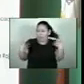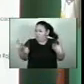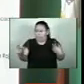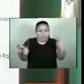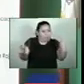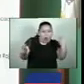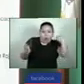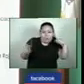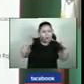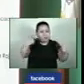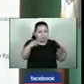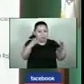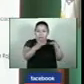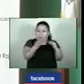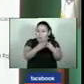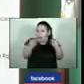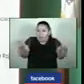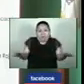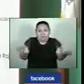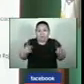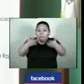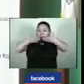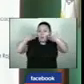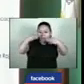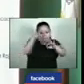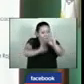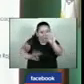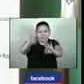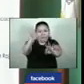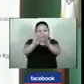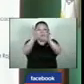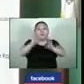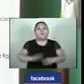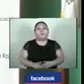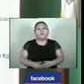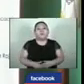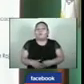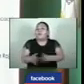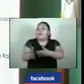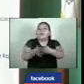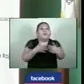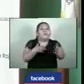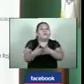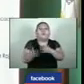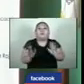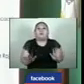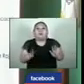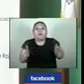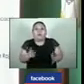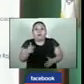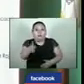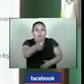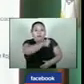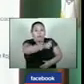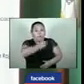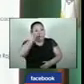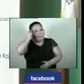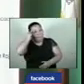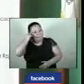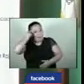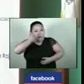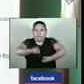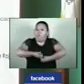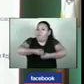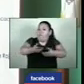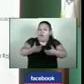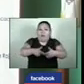perfecto. Y si son parejas del sexo contrario, pues perfecto. Entonces, independientemente de eso, cada uno debe de tener su libertad